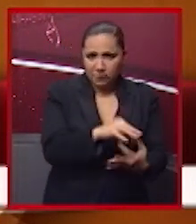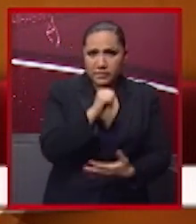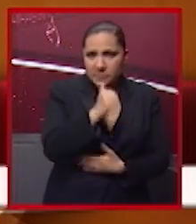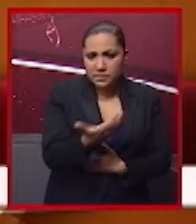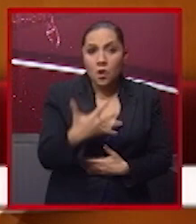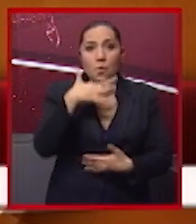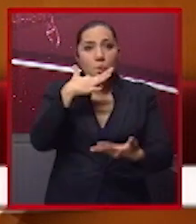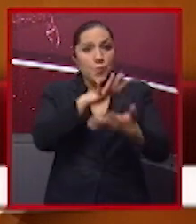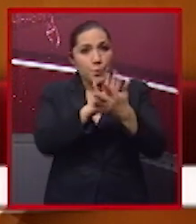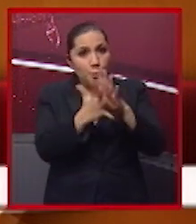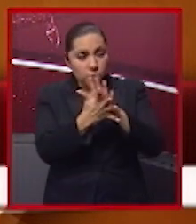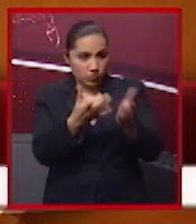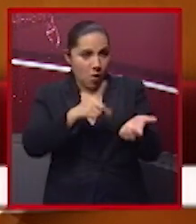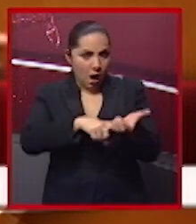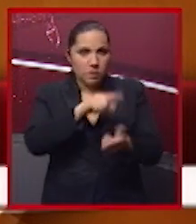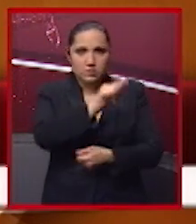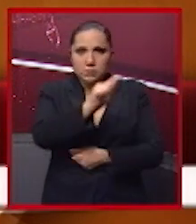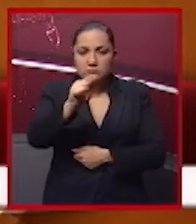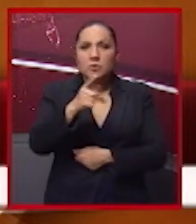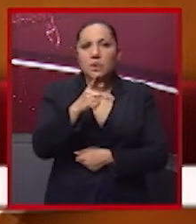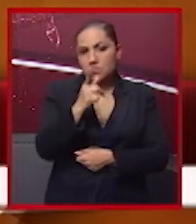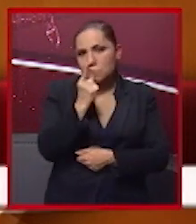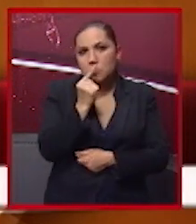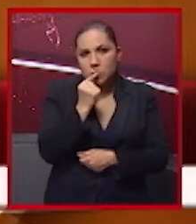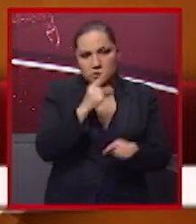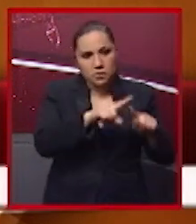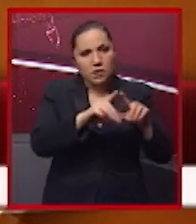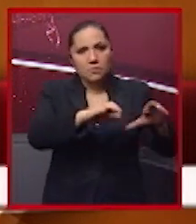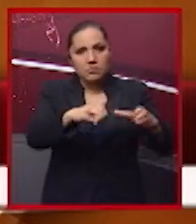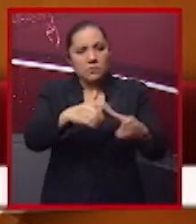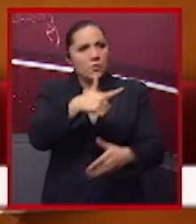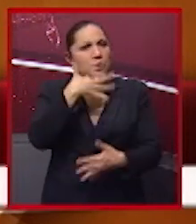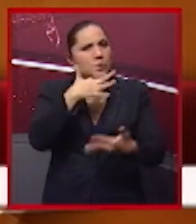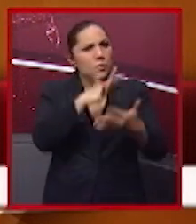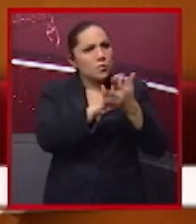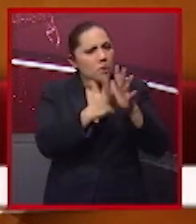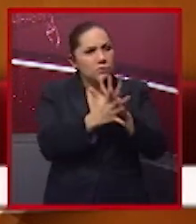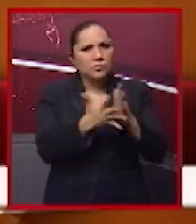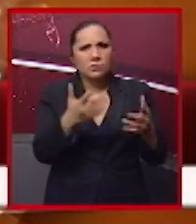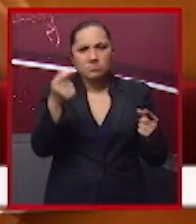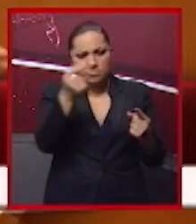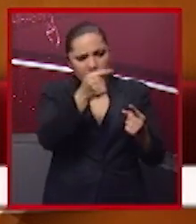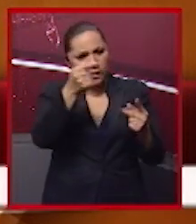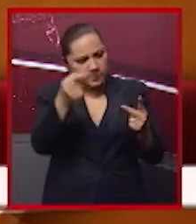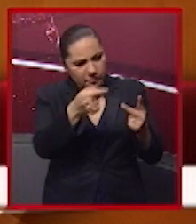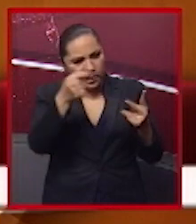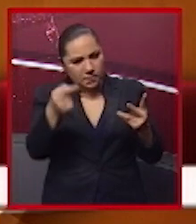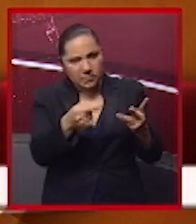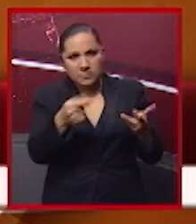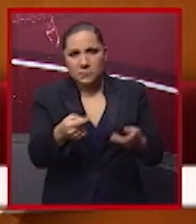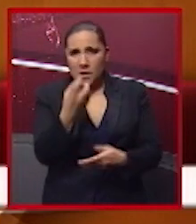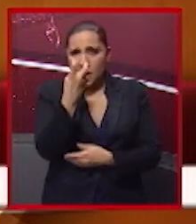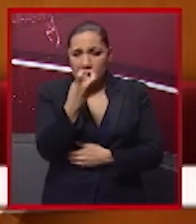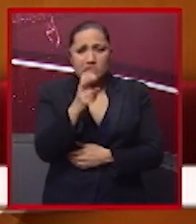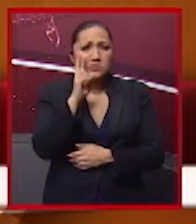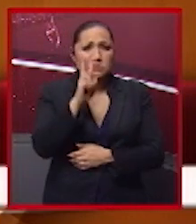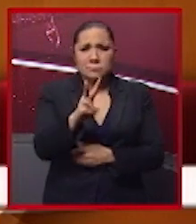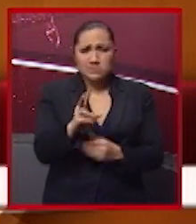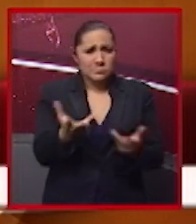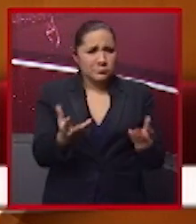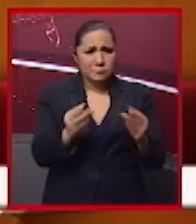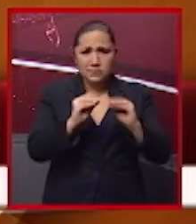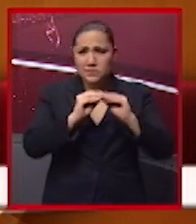policiales, lo que pone en evidencia la falta o el fracaso del